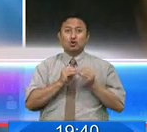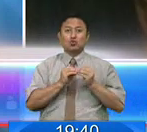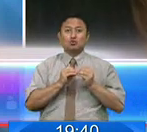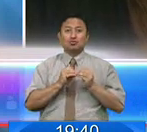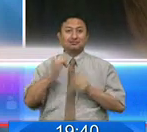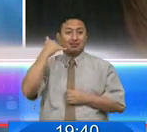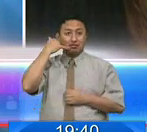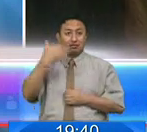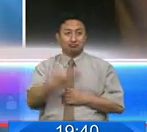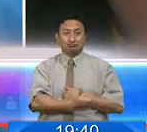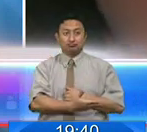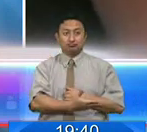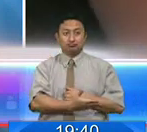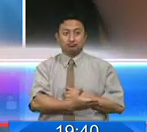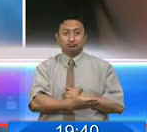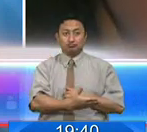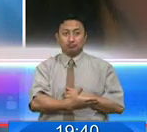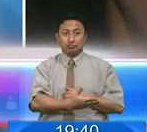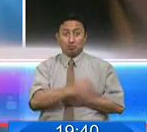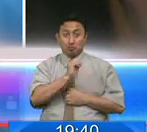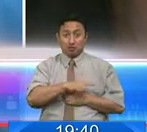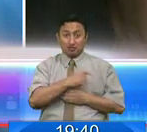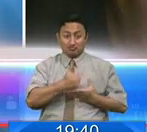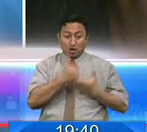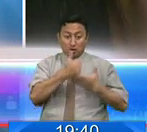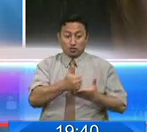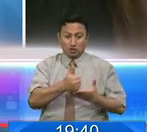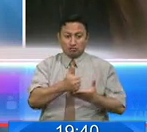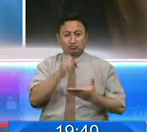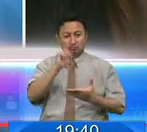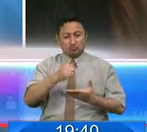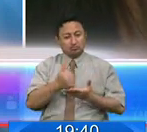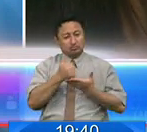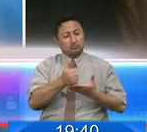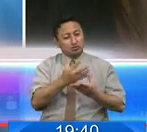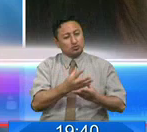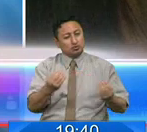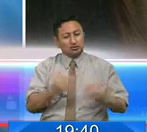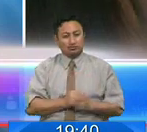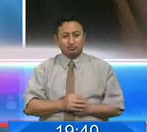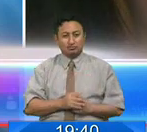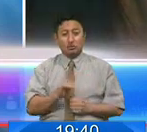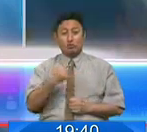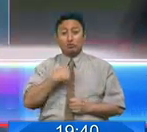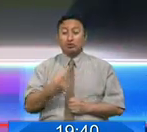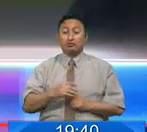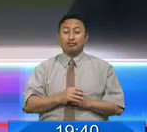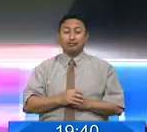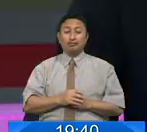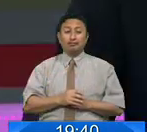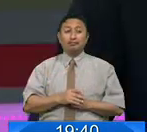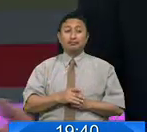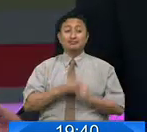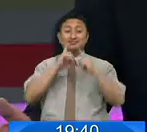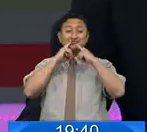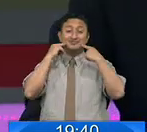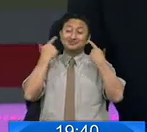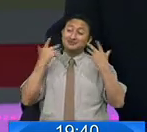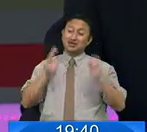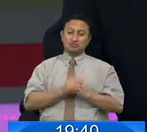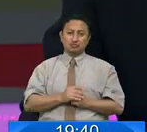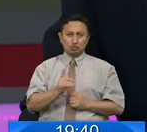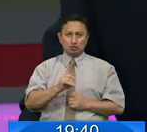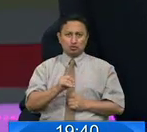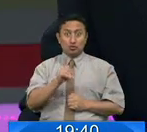por favor tratemos de ayudar seamos también parte de la solución no solamente como la nota que decía que la sonrisa se agrade sarita